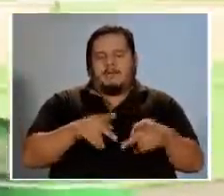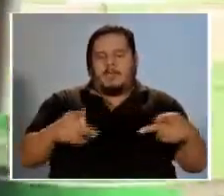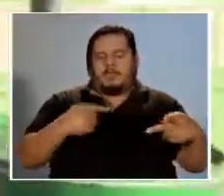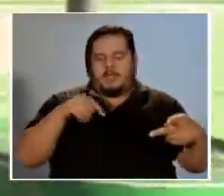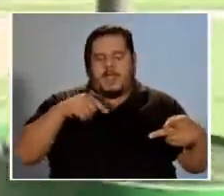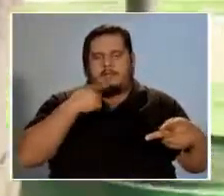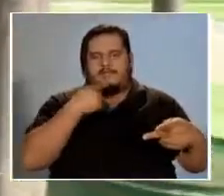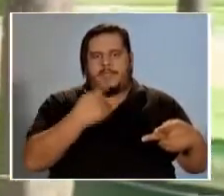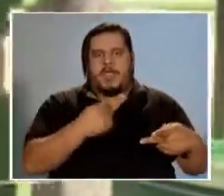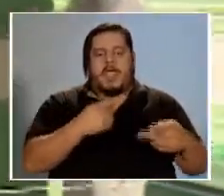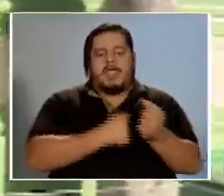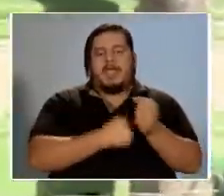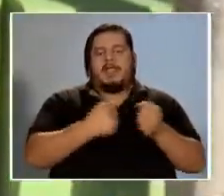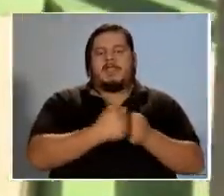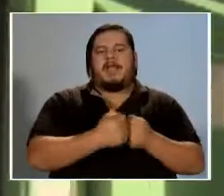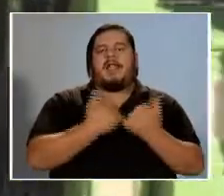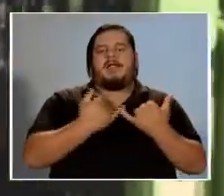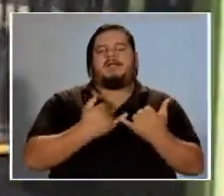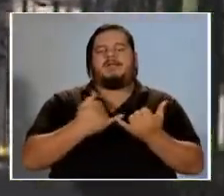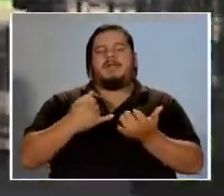había dado luz verde a la reforma.